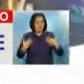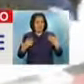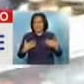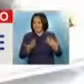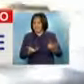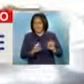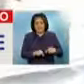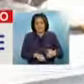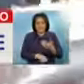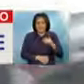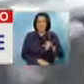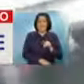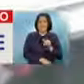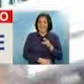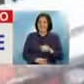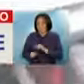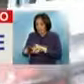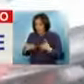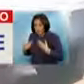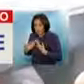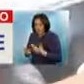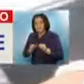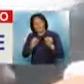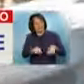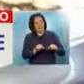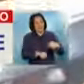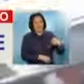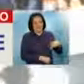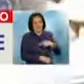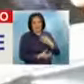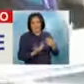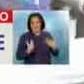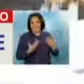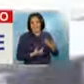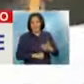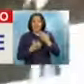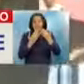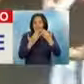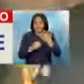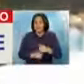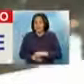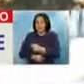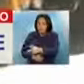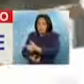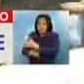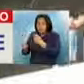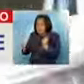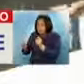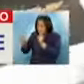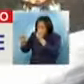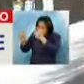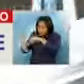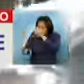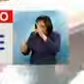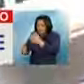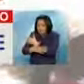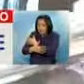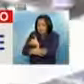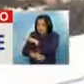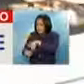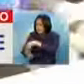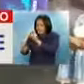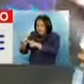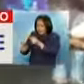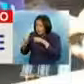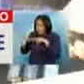felices. Bastante feliz. Estamos felices. Y gracias. Una feliz fiesta patria para toda la gente a través